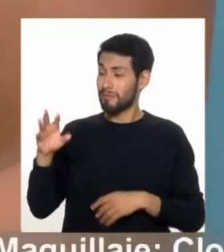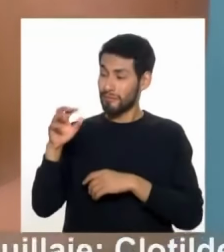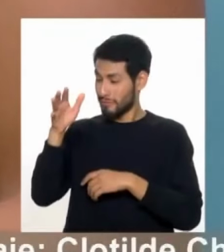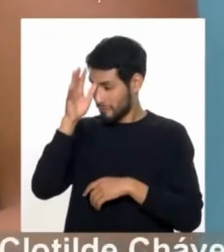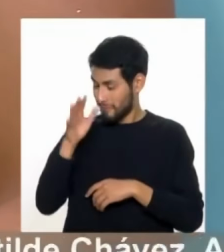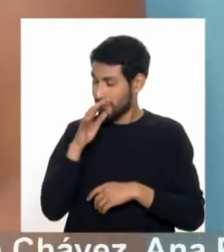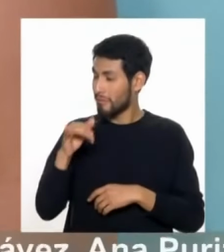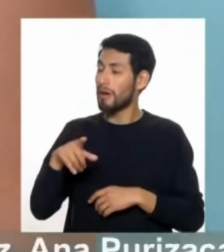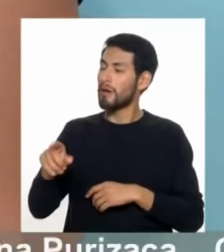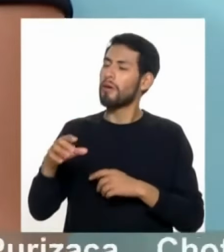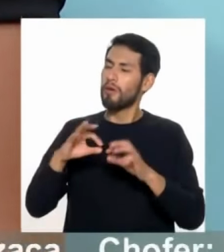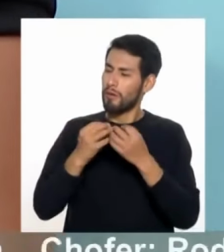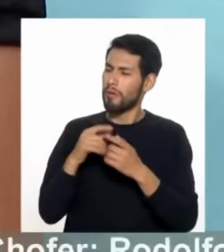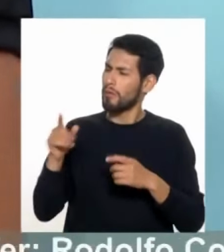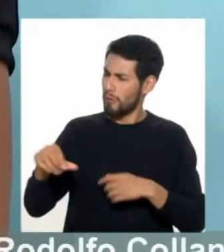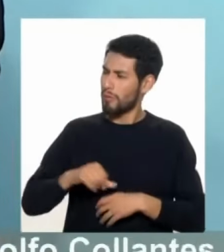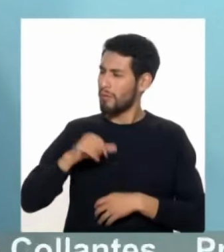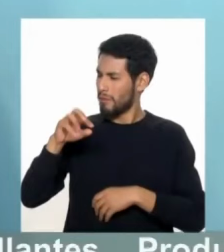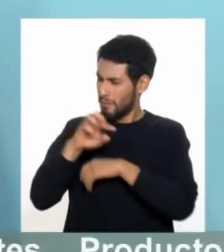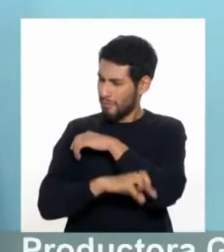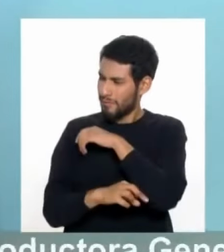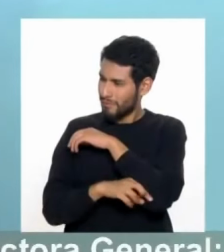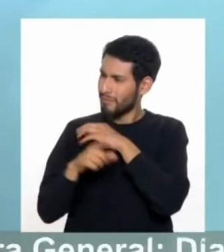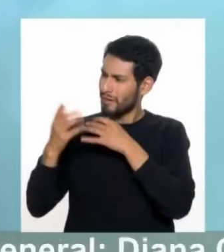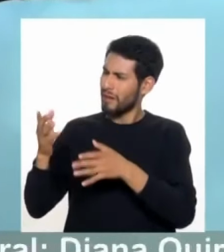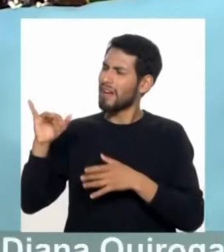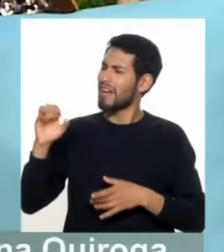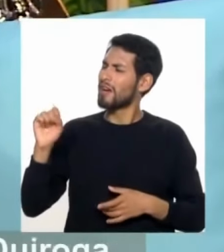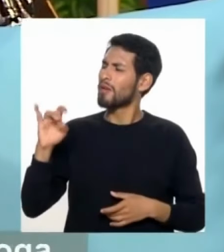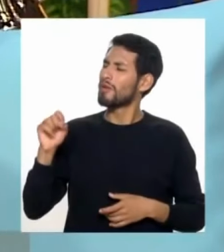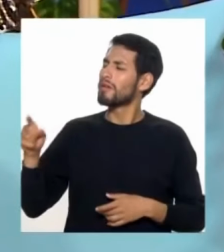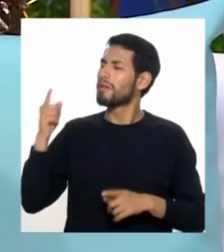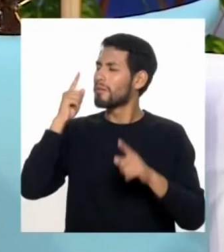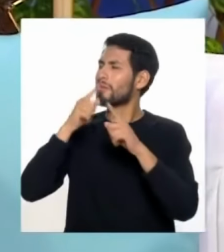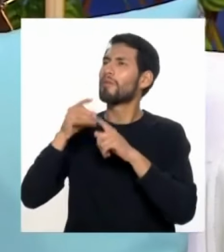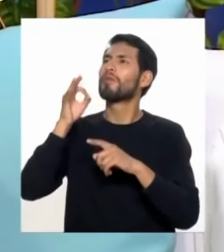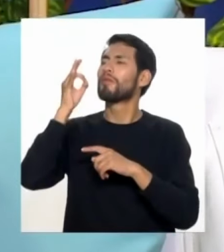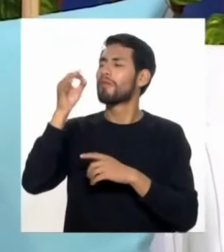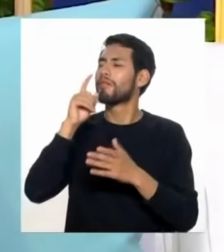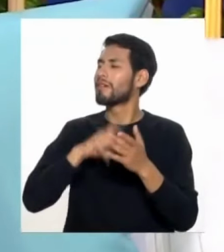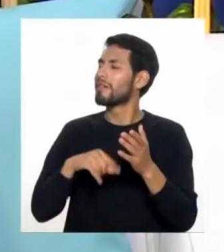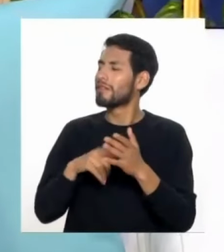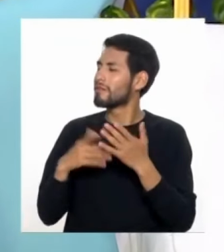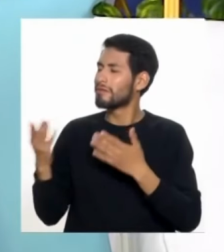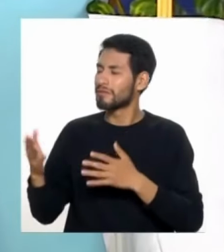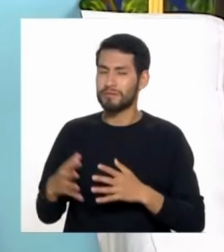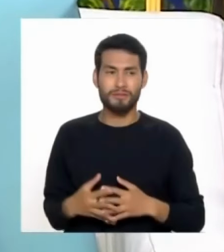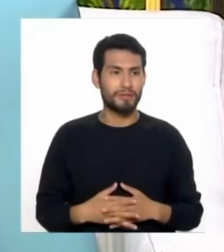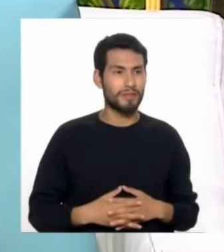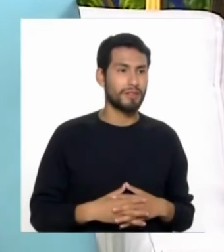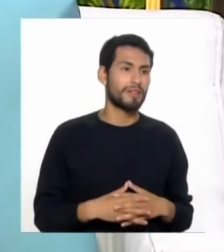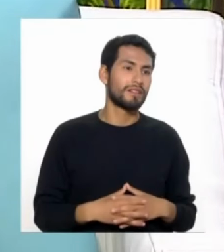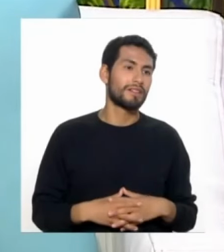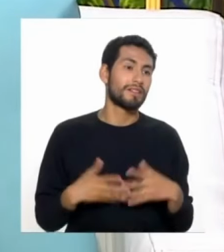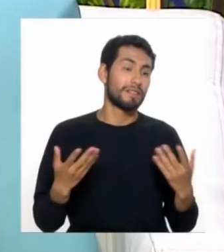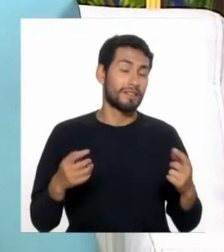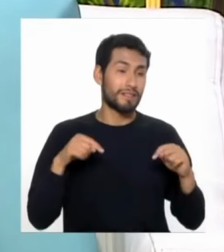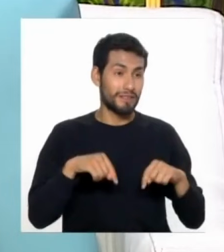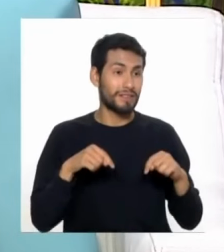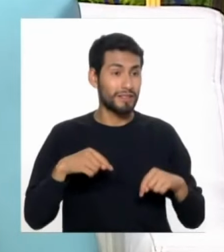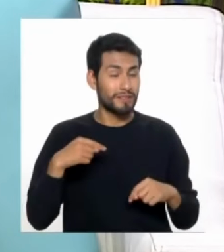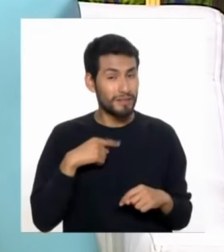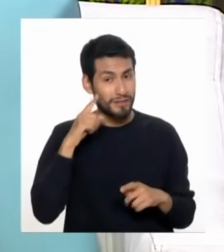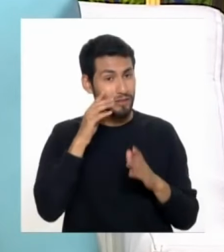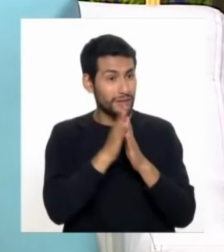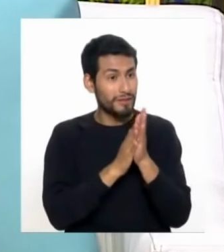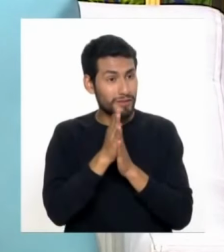padres, no solamente de tu familia, sino de todo el país. Por supuesto. Ahora, Jesús, ¿qué se te viene para ti en el futuro? Bueno, ahora estoy a la espera